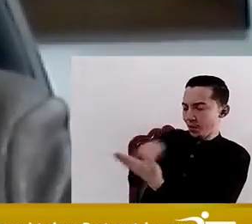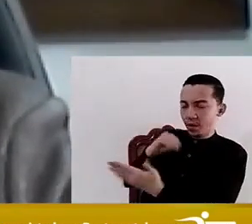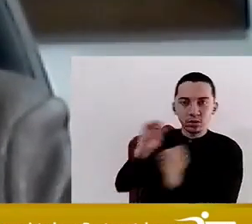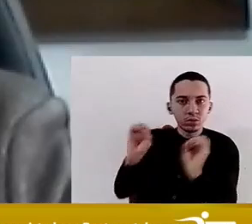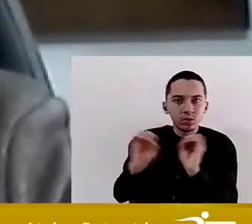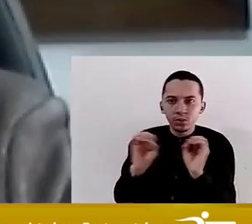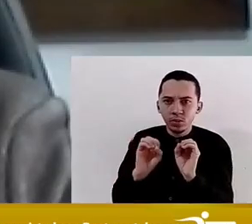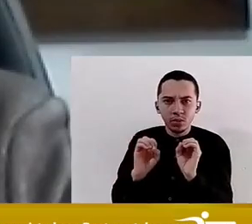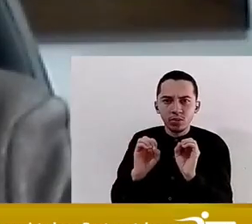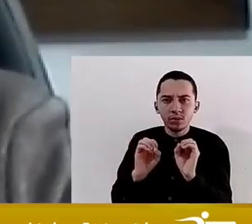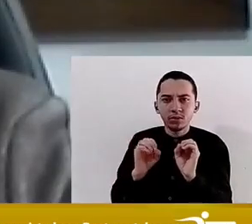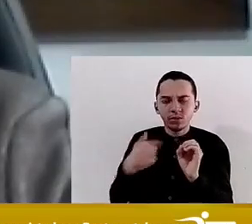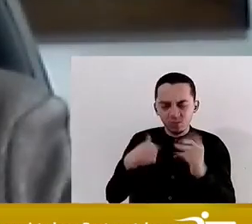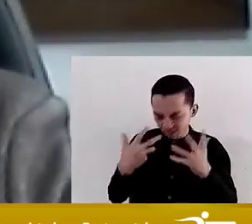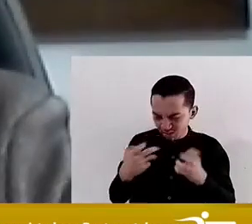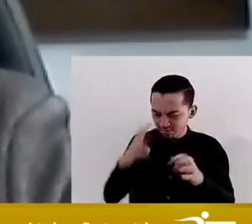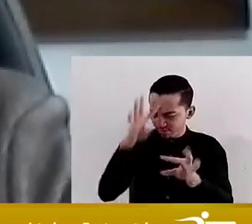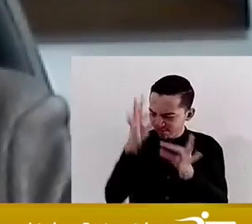fingida.